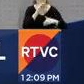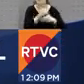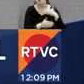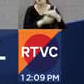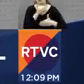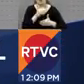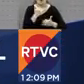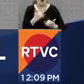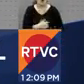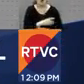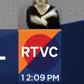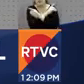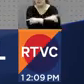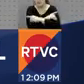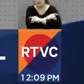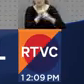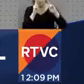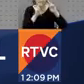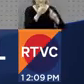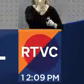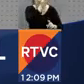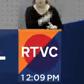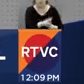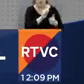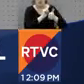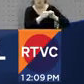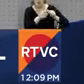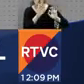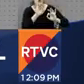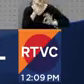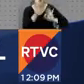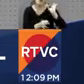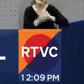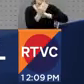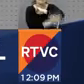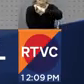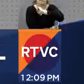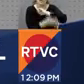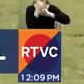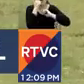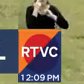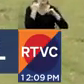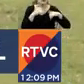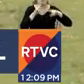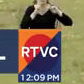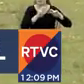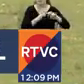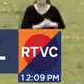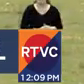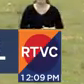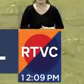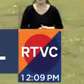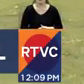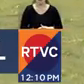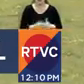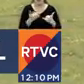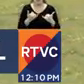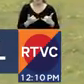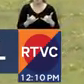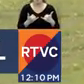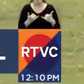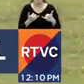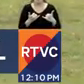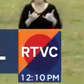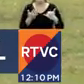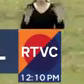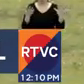en la respectiva comisión y deportivos y o jurídicos en las instancias correspondientes. La denuncia se encuentra en la Fiscalía.